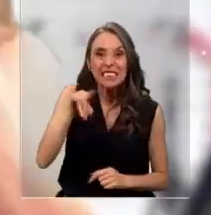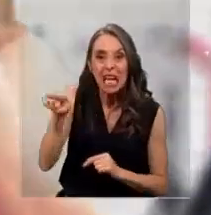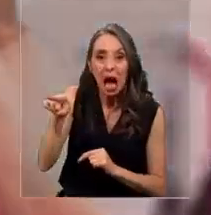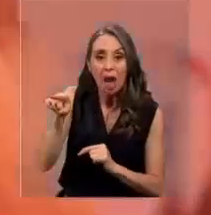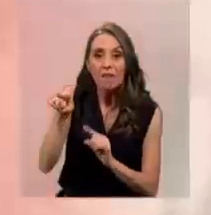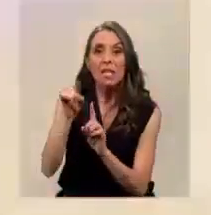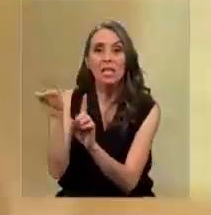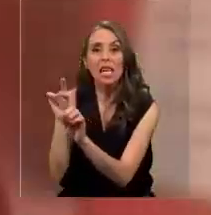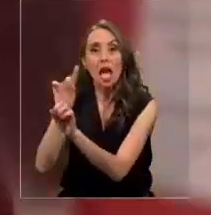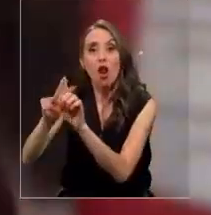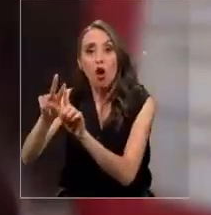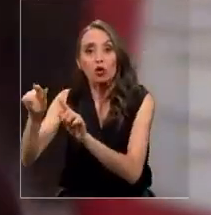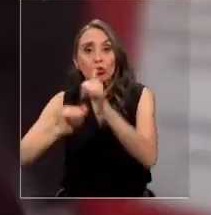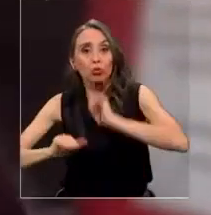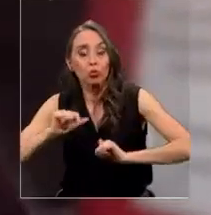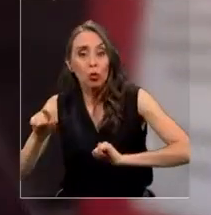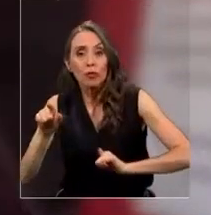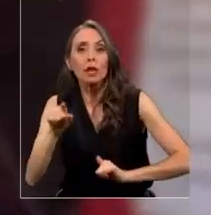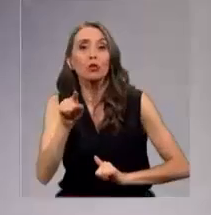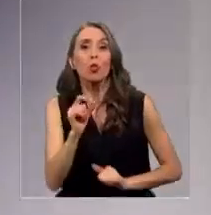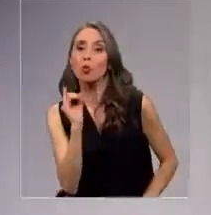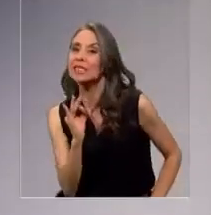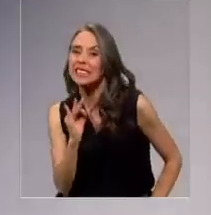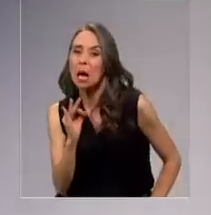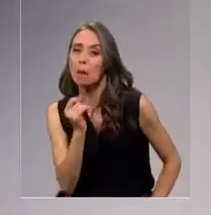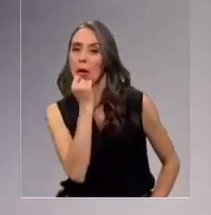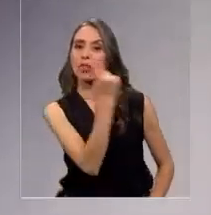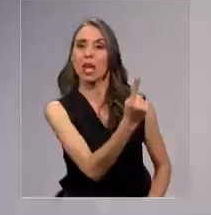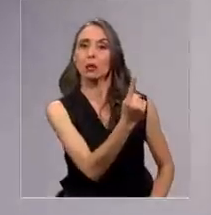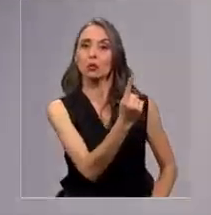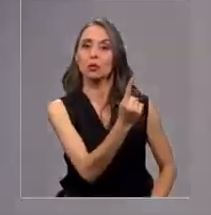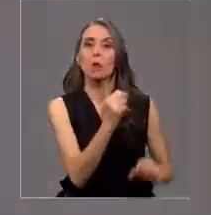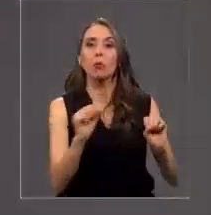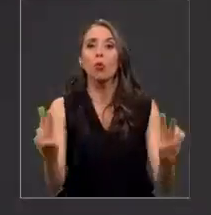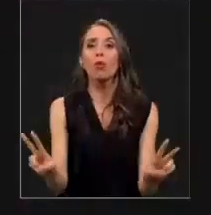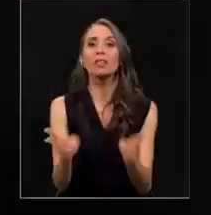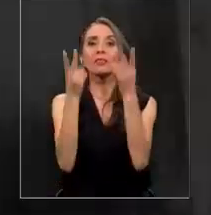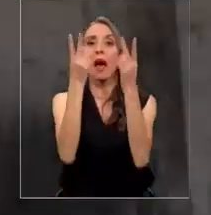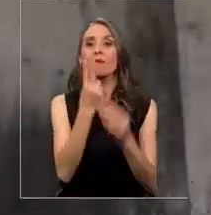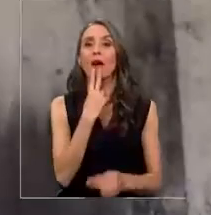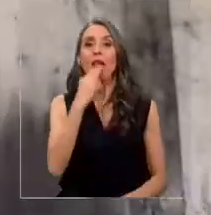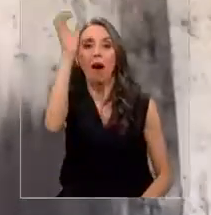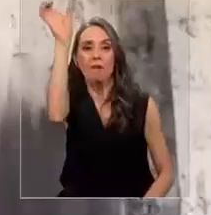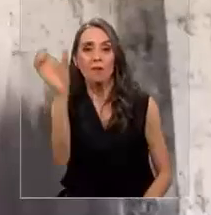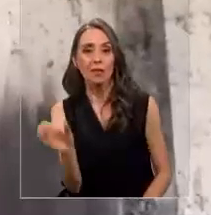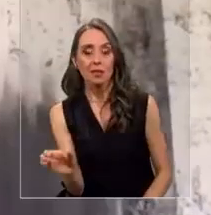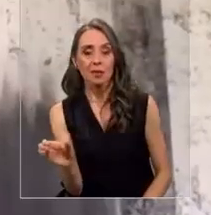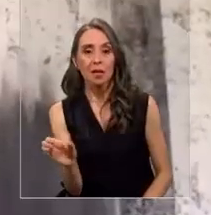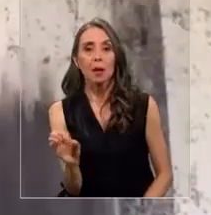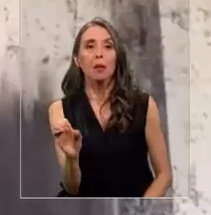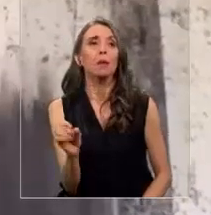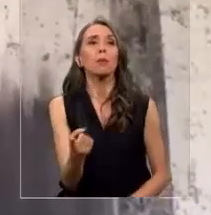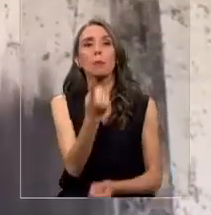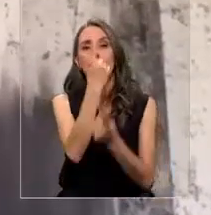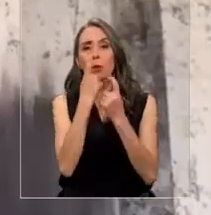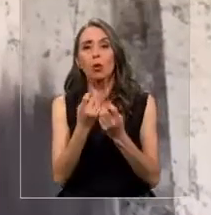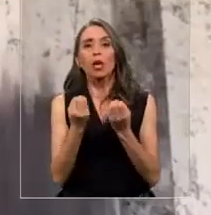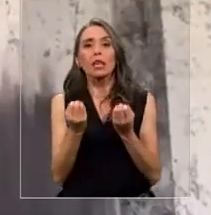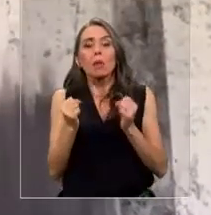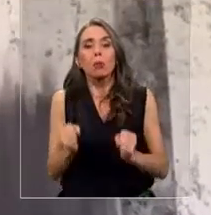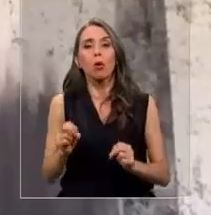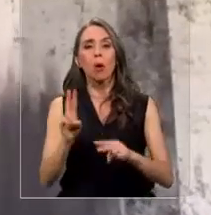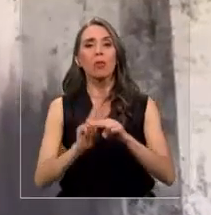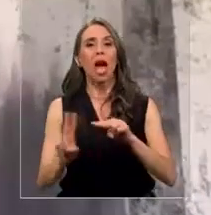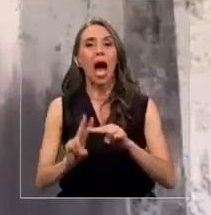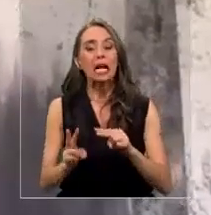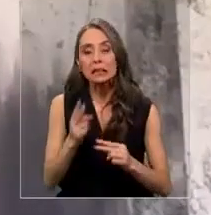debe denunciar. Así se gana tiempo valioso que puede ayudar a salvar una vida. Lo primero que nos preguntamos es qué podríamos